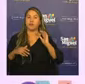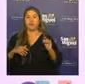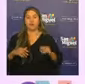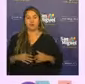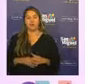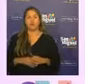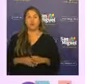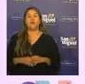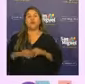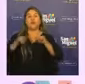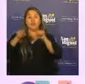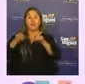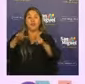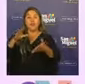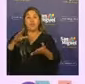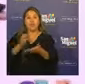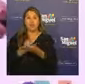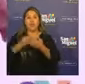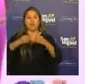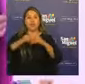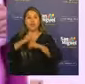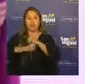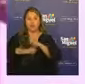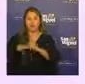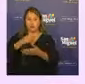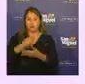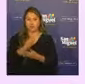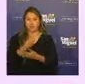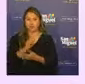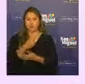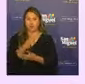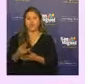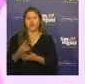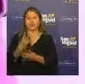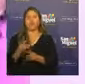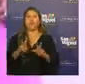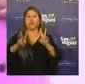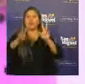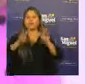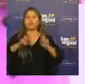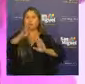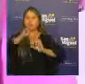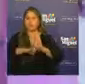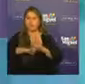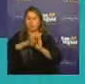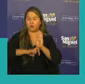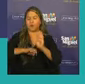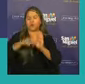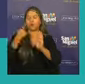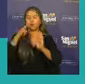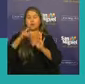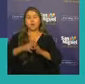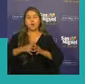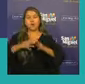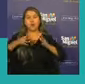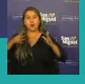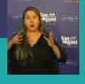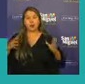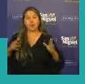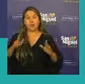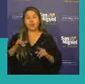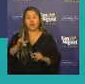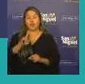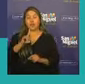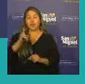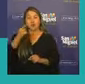Y desde ahí es que logramos el año 2023 una cartera de proyectos, pero gigante, impensable